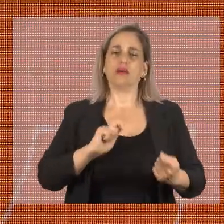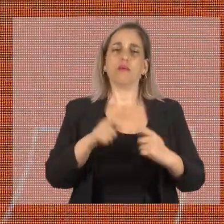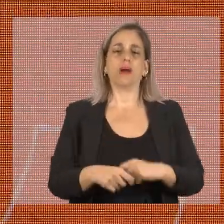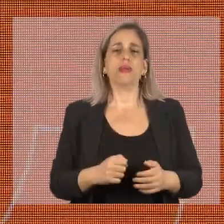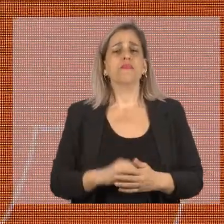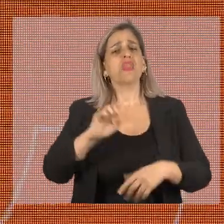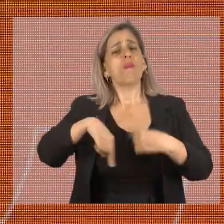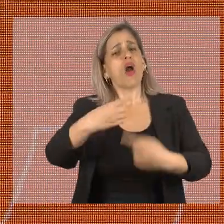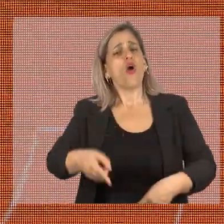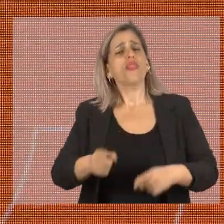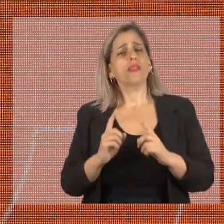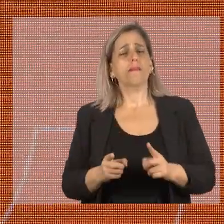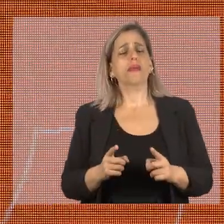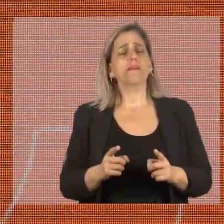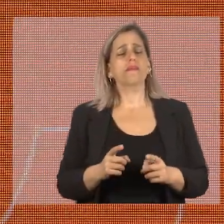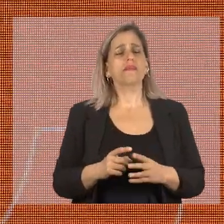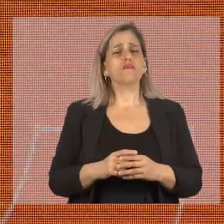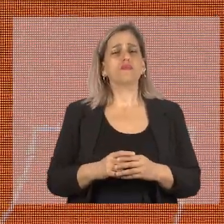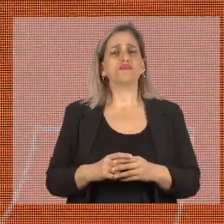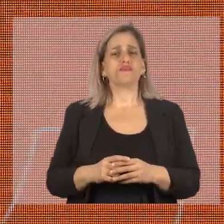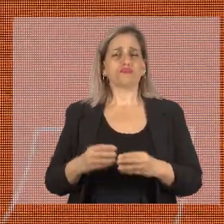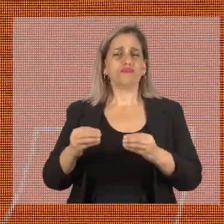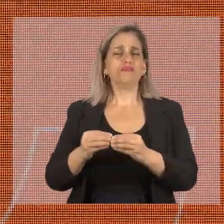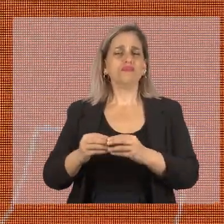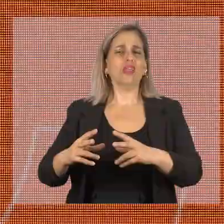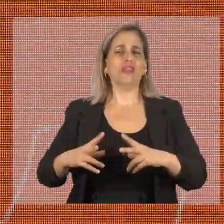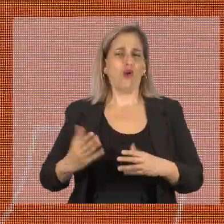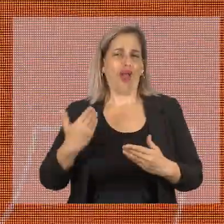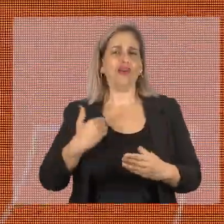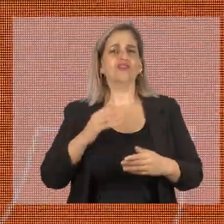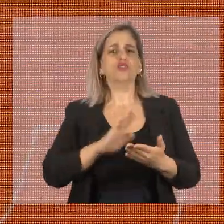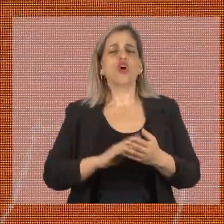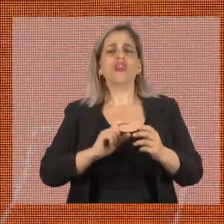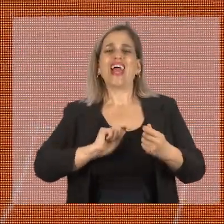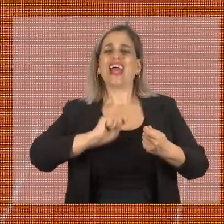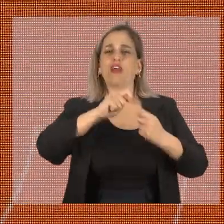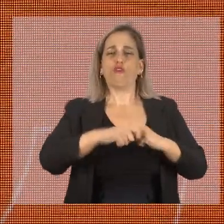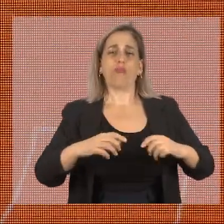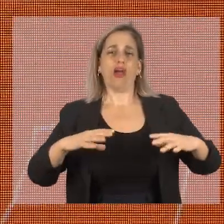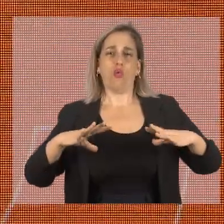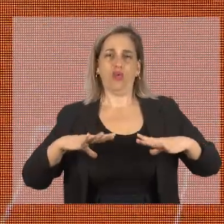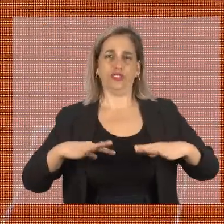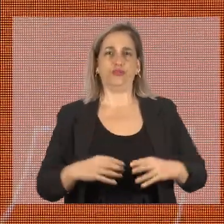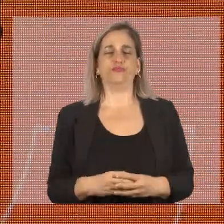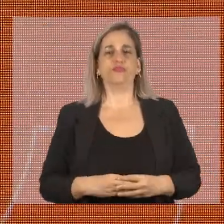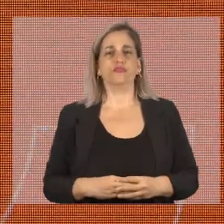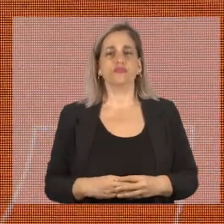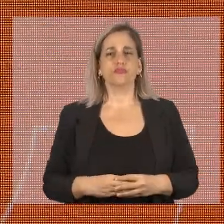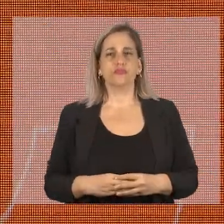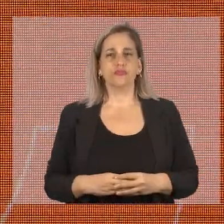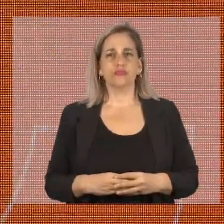Y la otra, la mencionaba Agustín, la reforma de la seguridad social.